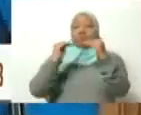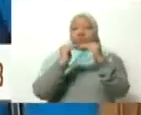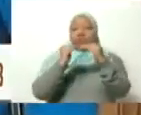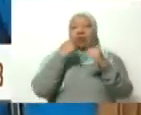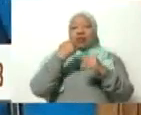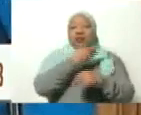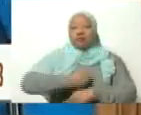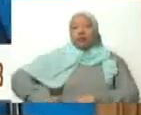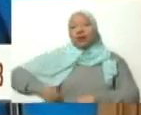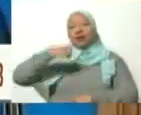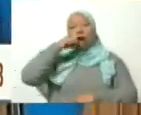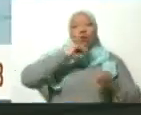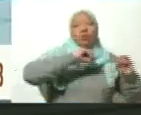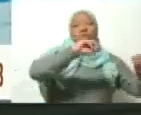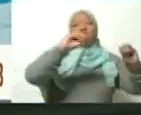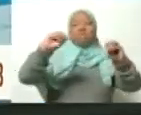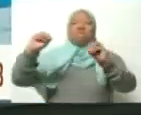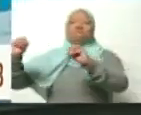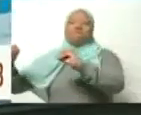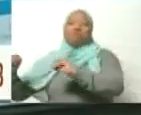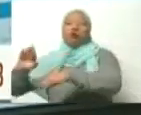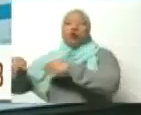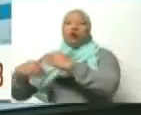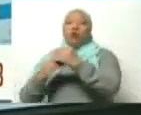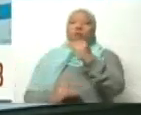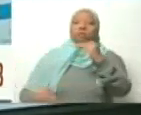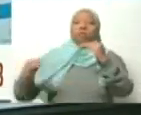crecimiento con igualdad social. Y por eso